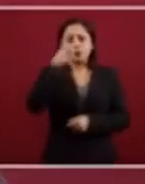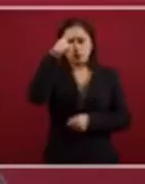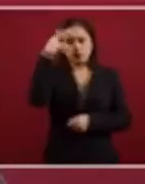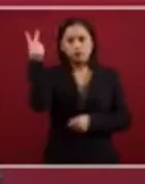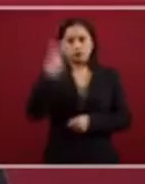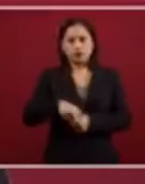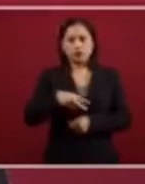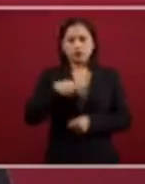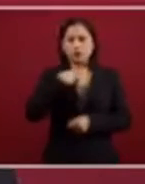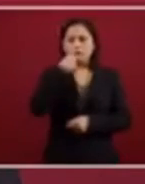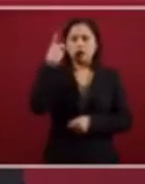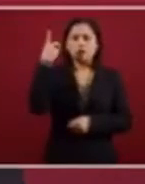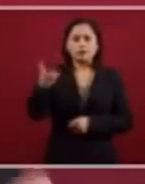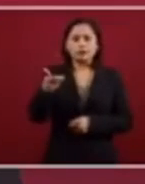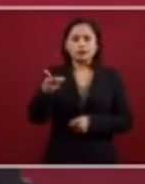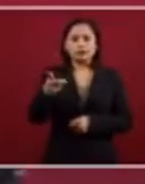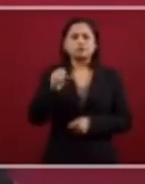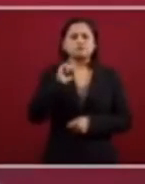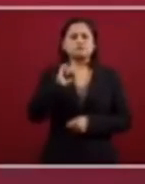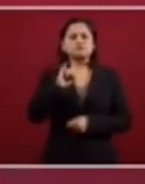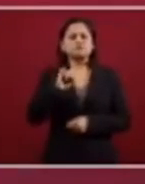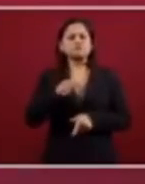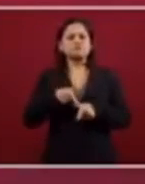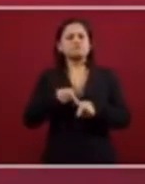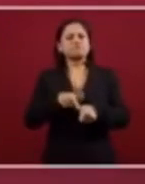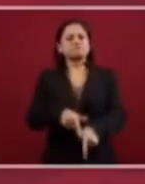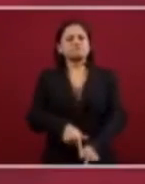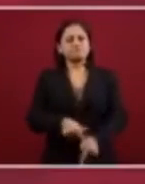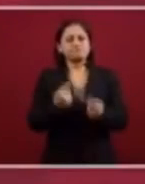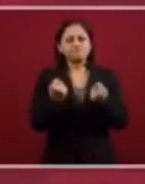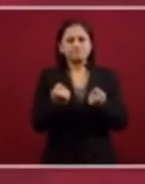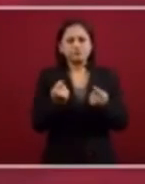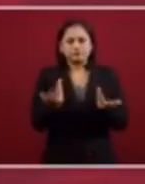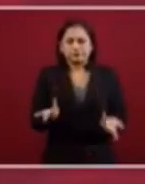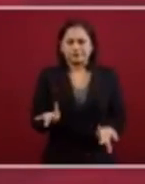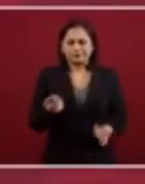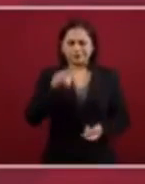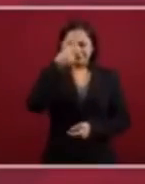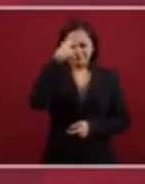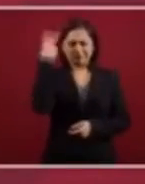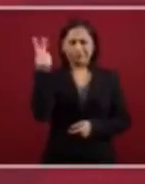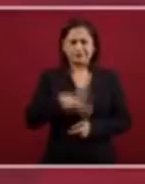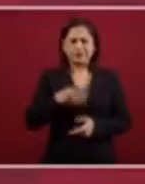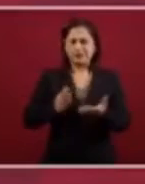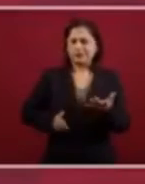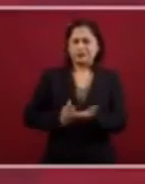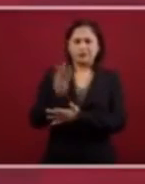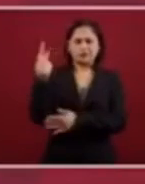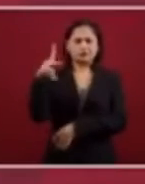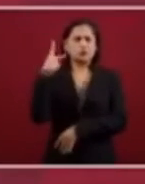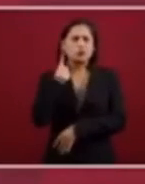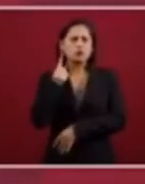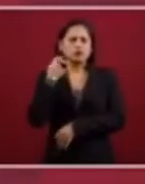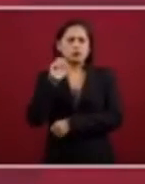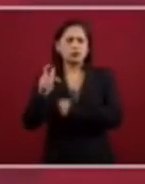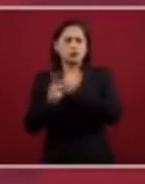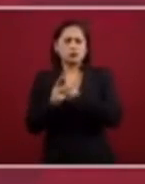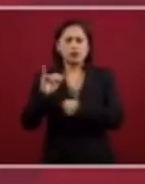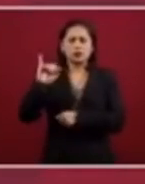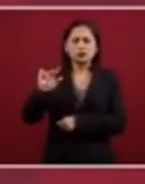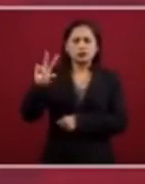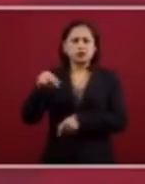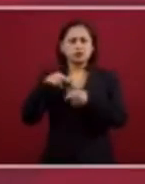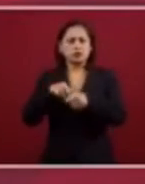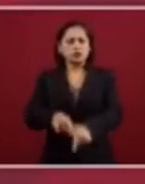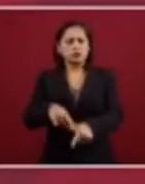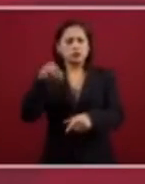en contra. Porque ¿por qué México va a determinar qué proceso político se va a seguir en un país de América Latina si va a haber reelección o no va a haber reelección? Eso